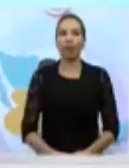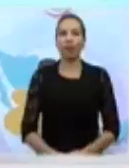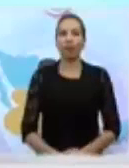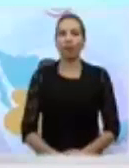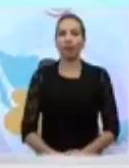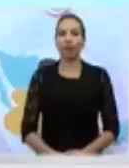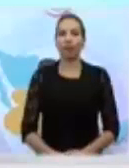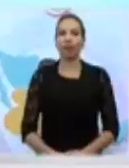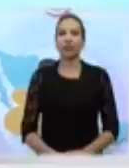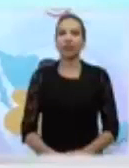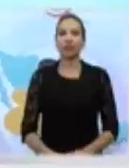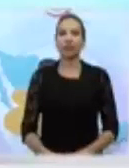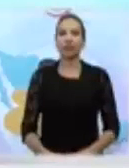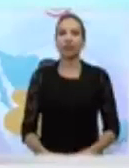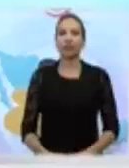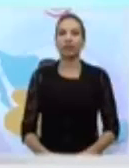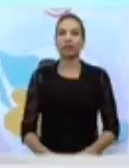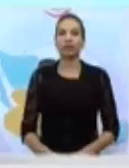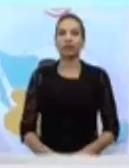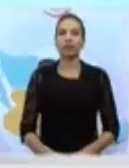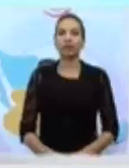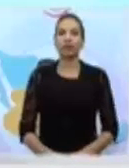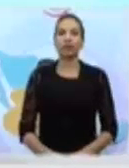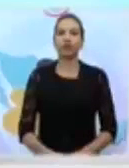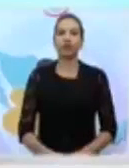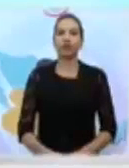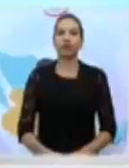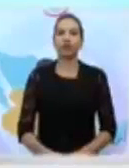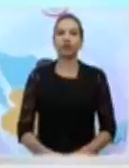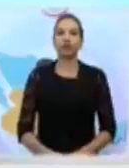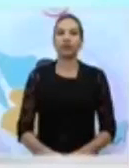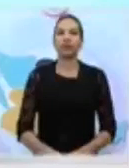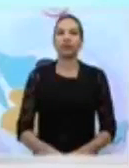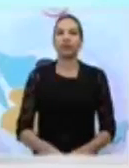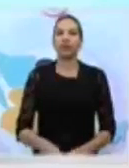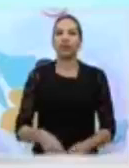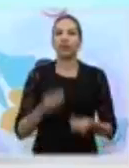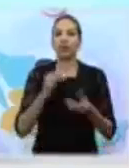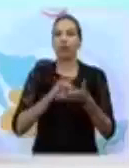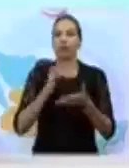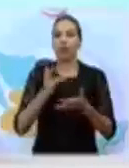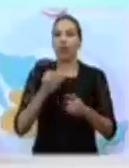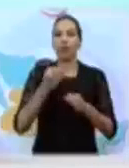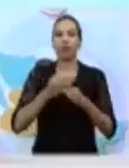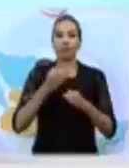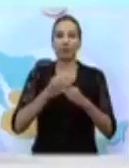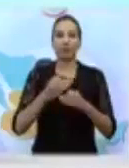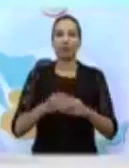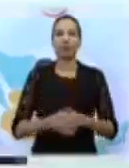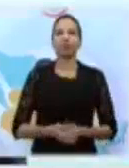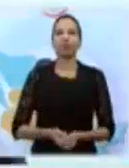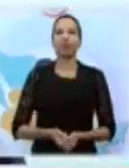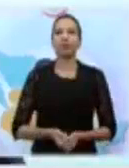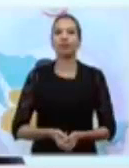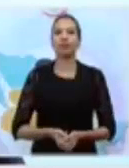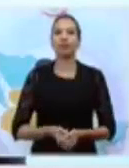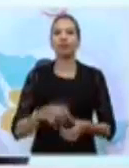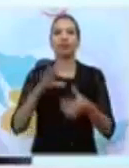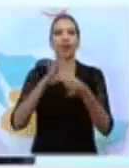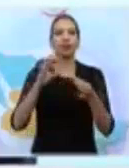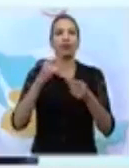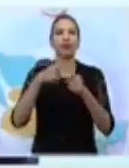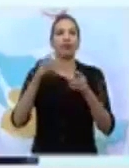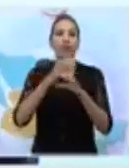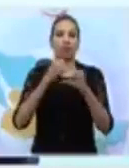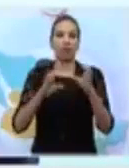Doctor Sekeli, muchas gracias por su brillante intervención y seguramente será un insumo para los instrumentos de política pública y